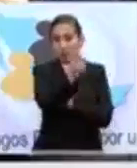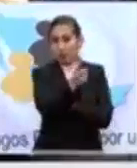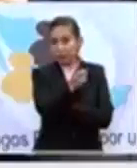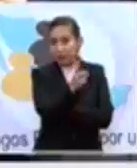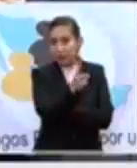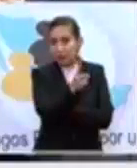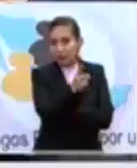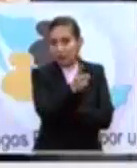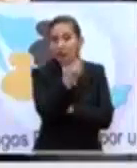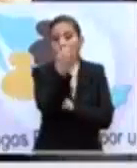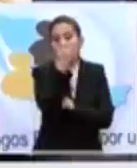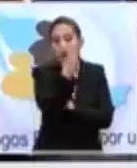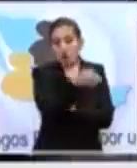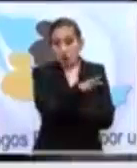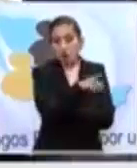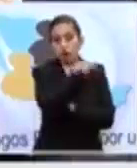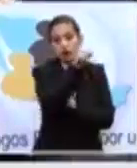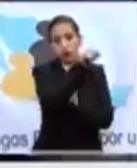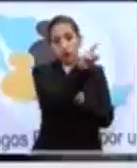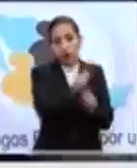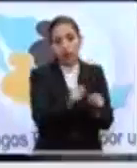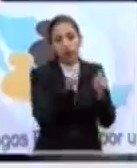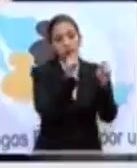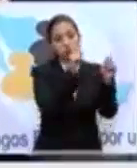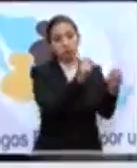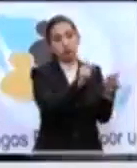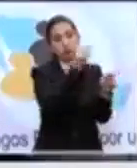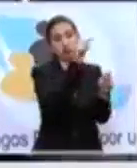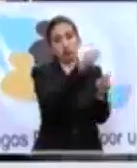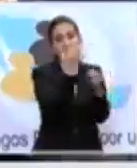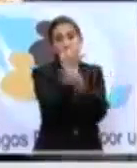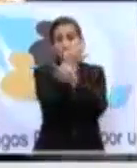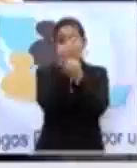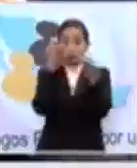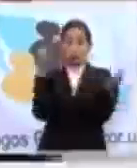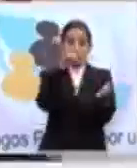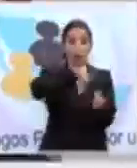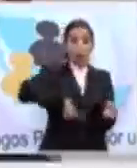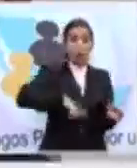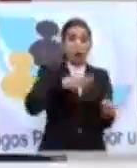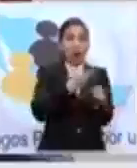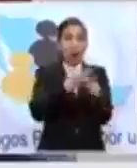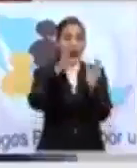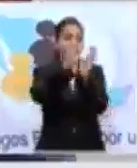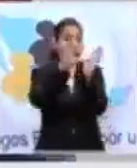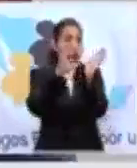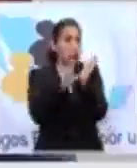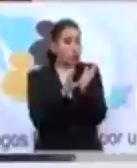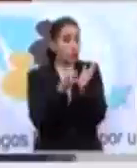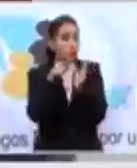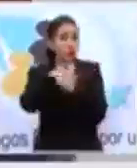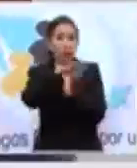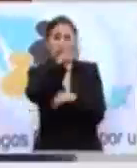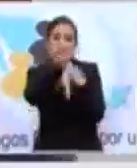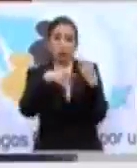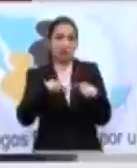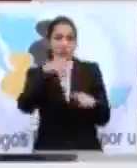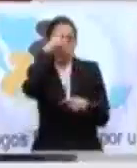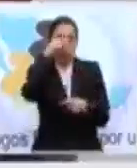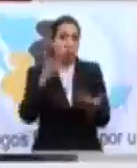diciembre fue totalmente anunciado como gobernador, constitucionalmente hablando, de todos los